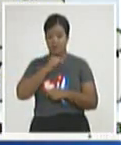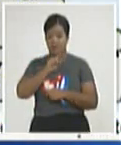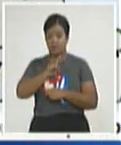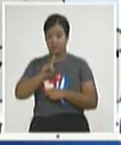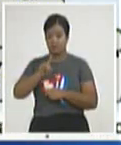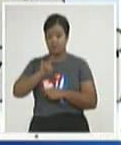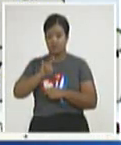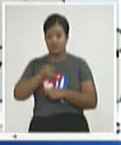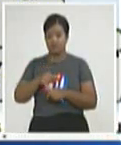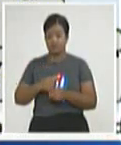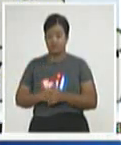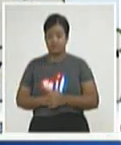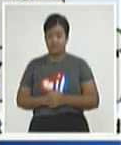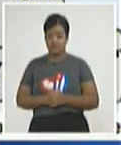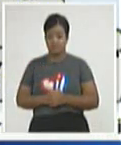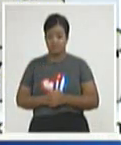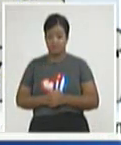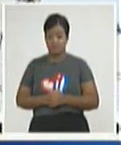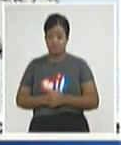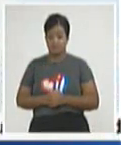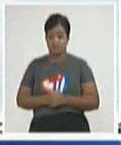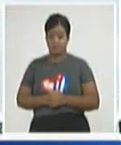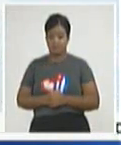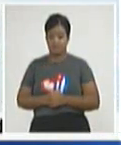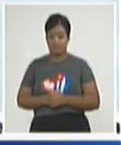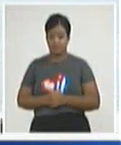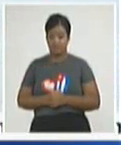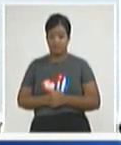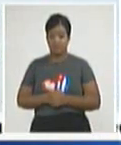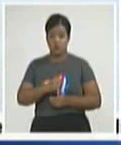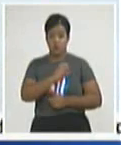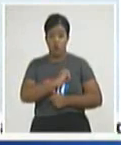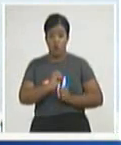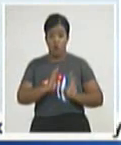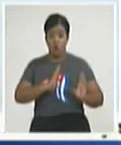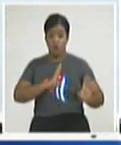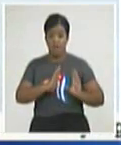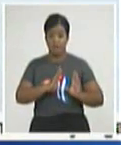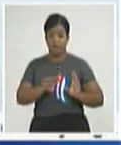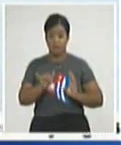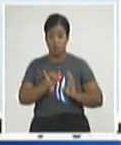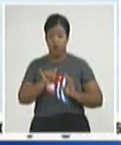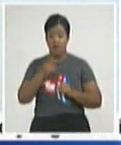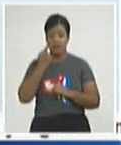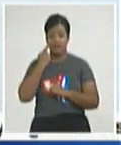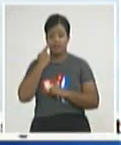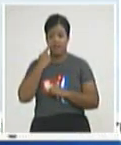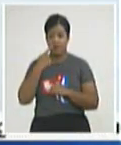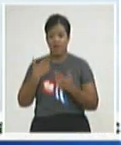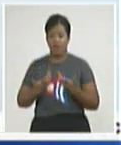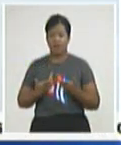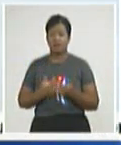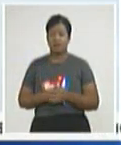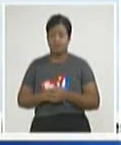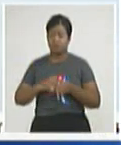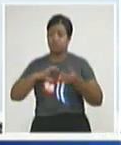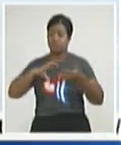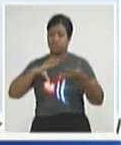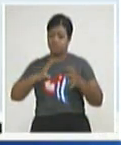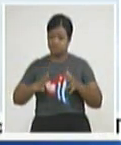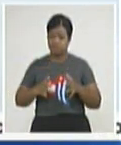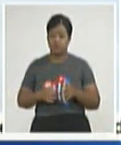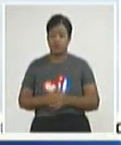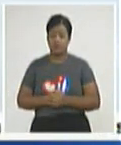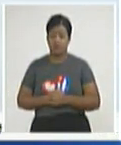119. Y el oriente de nuestro país, también se puede ver ahí, una complejidad que se reitera en